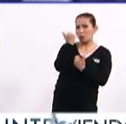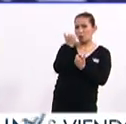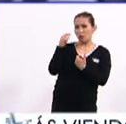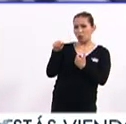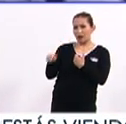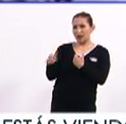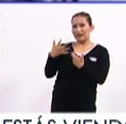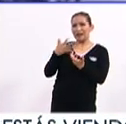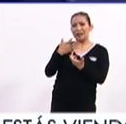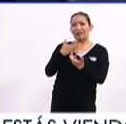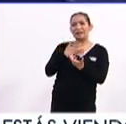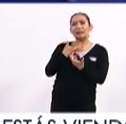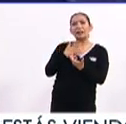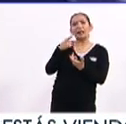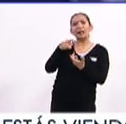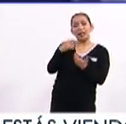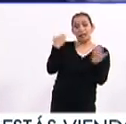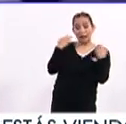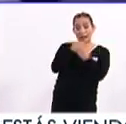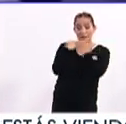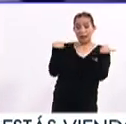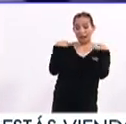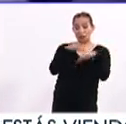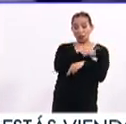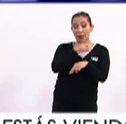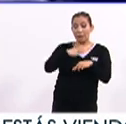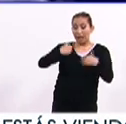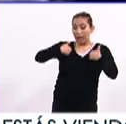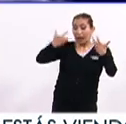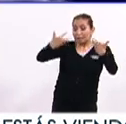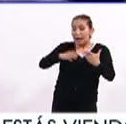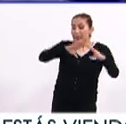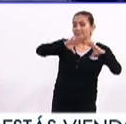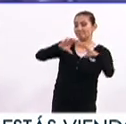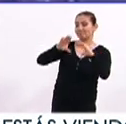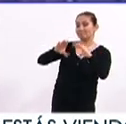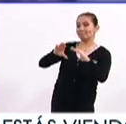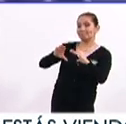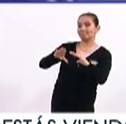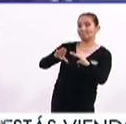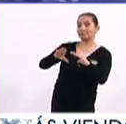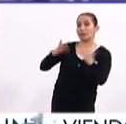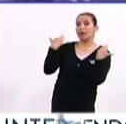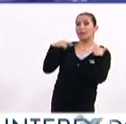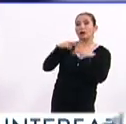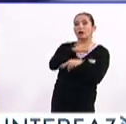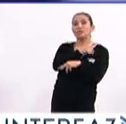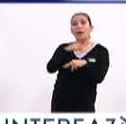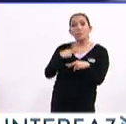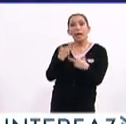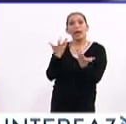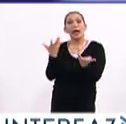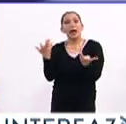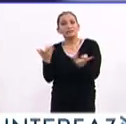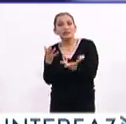amanhã. O educador tem que educar. O professor tem que